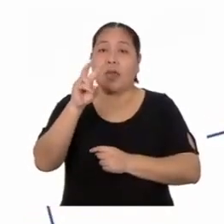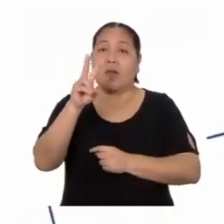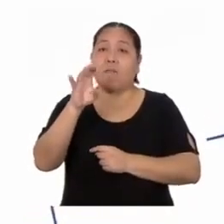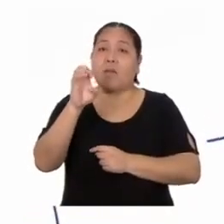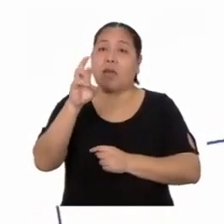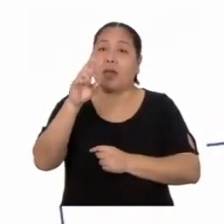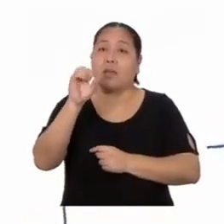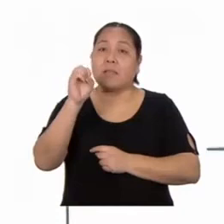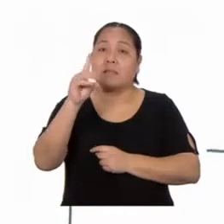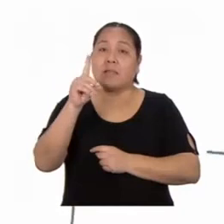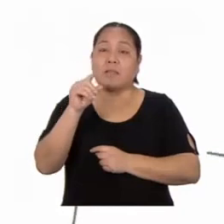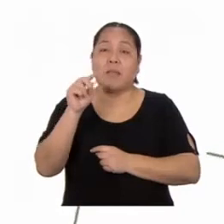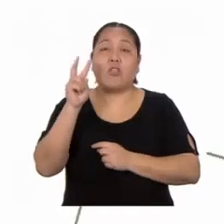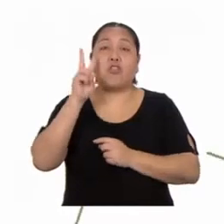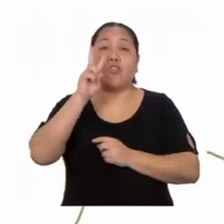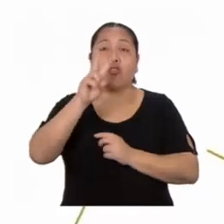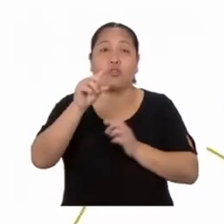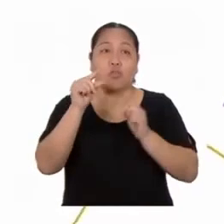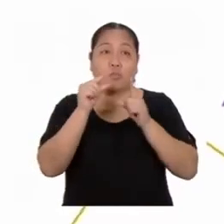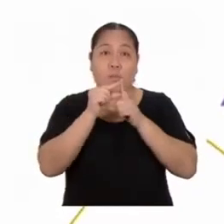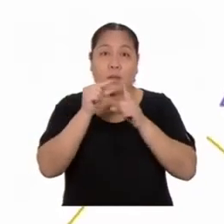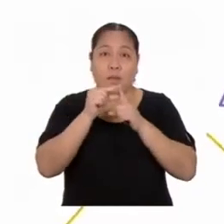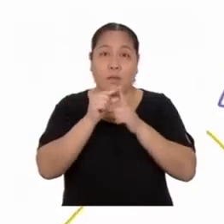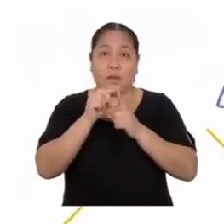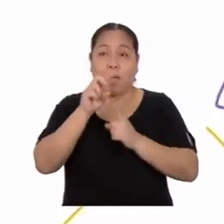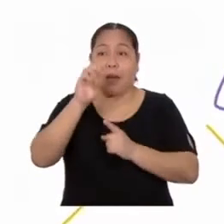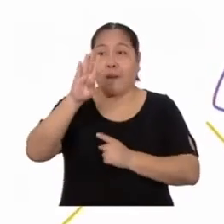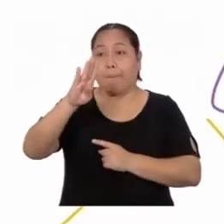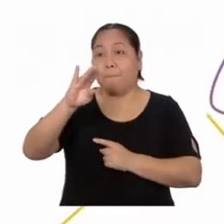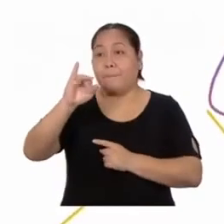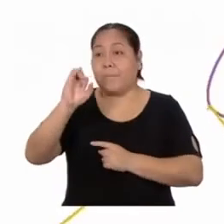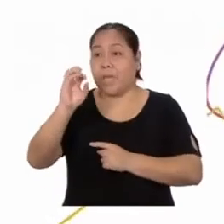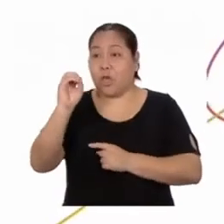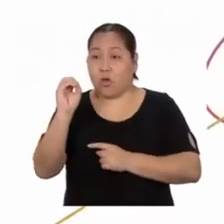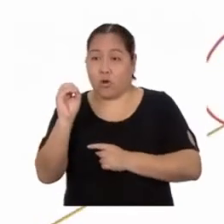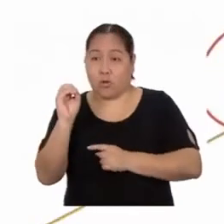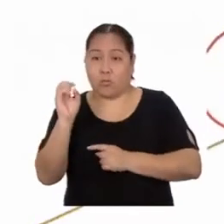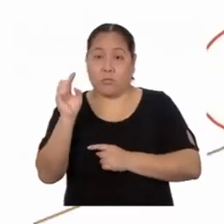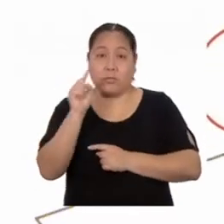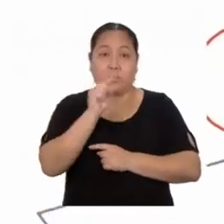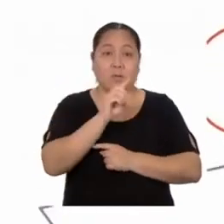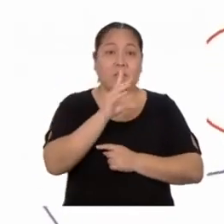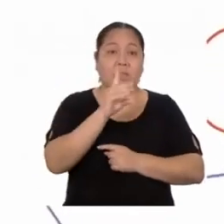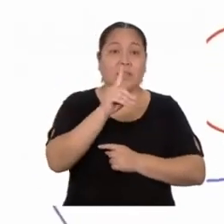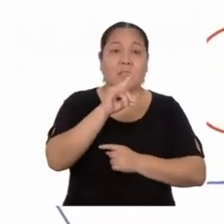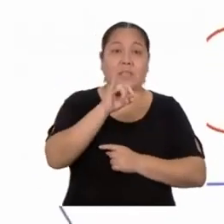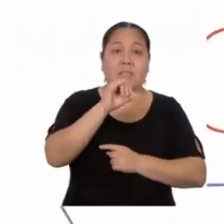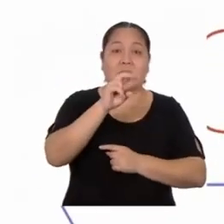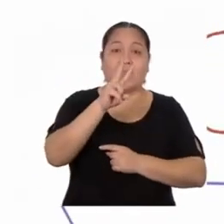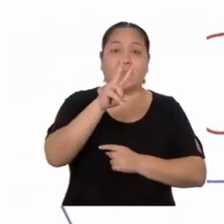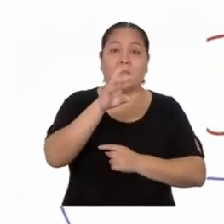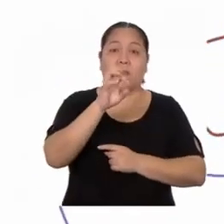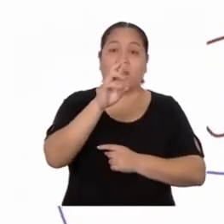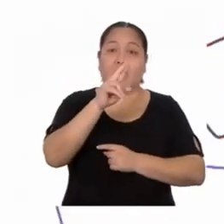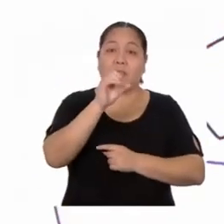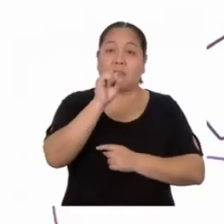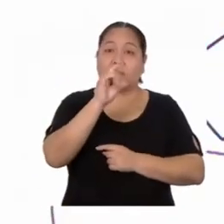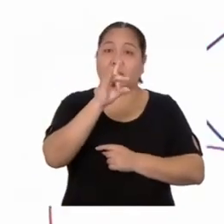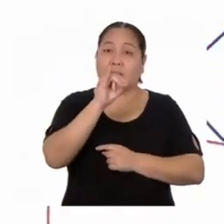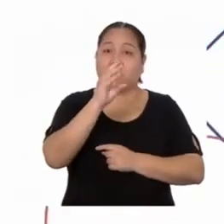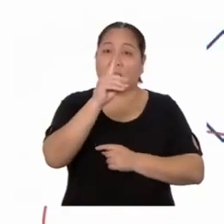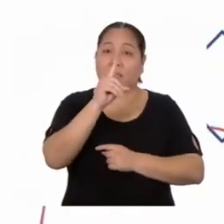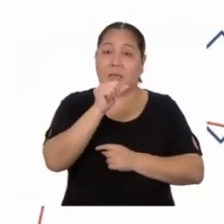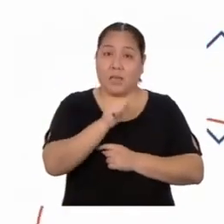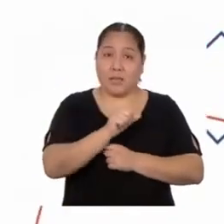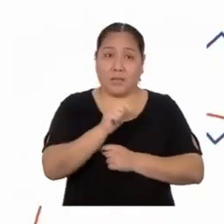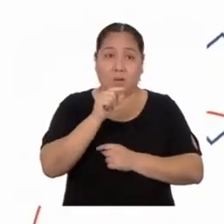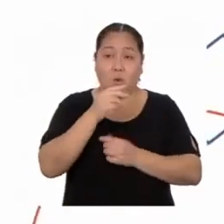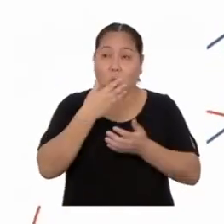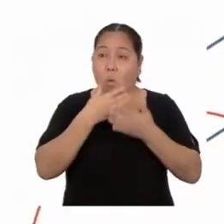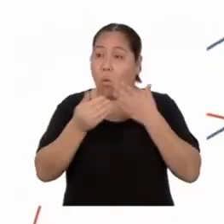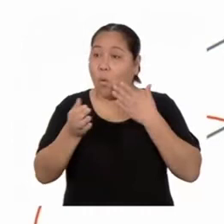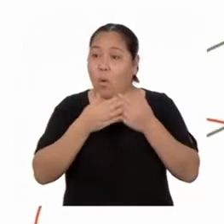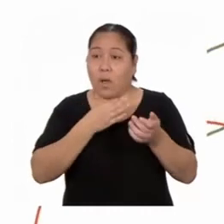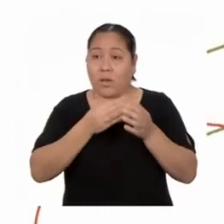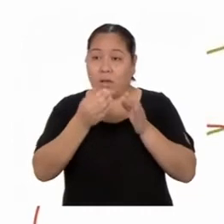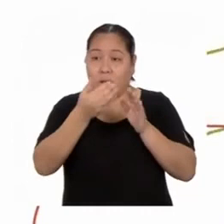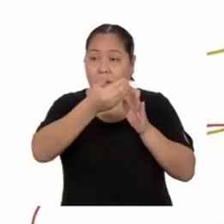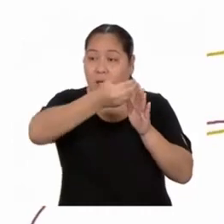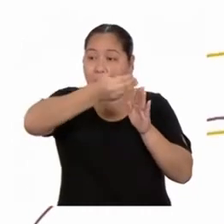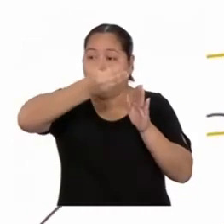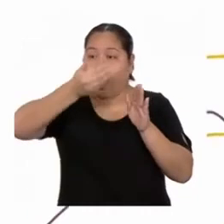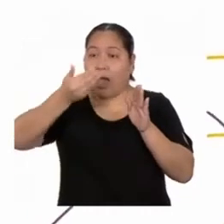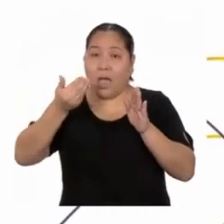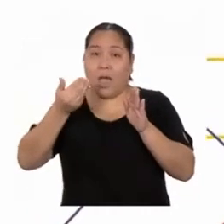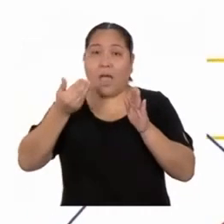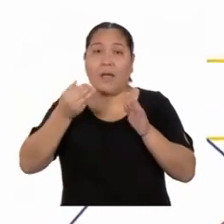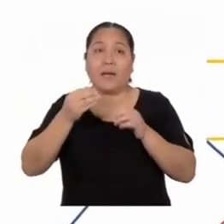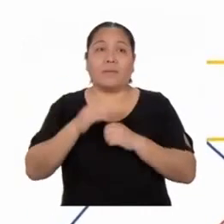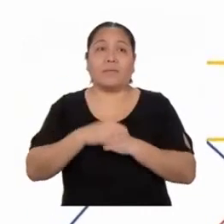elementos, bio y diversidad. Deben saber todas y todos en casa que cualquier elemento que se antepone a una